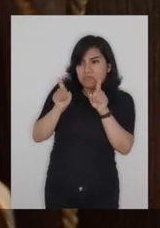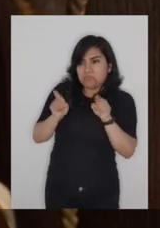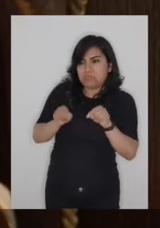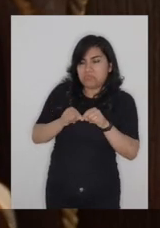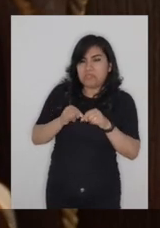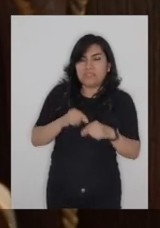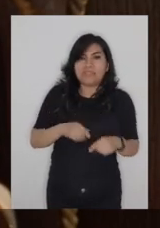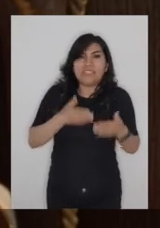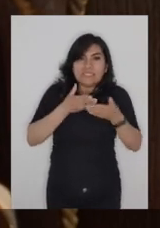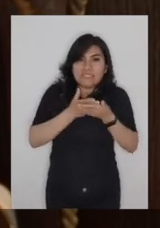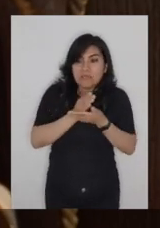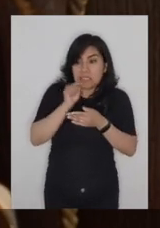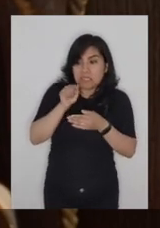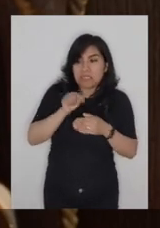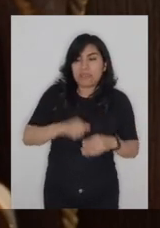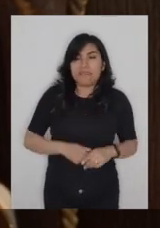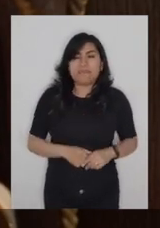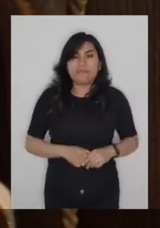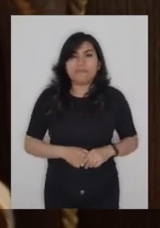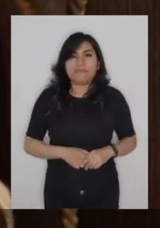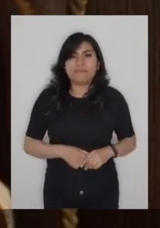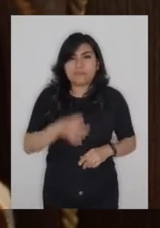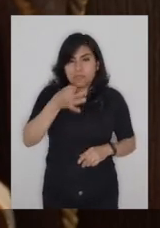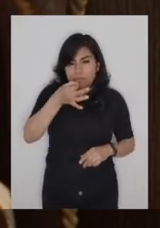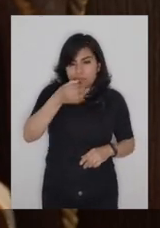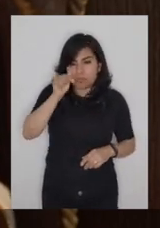Se empieza de por ahí.